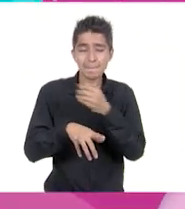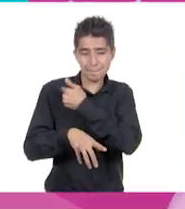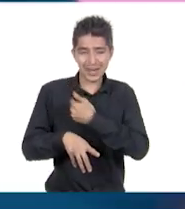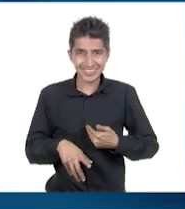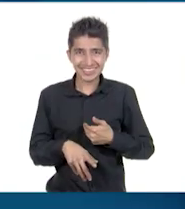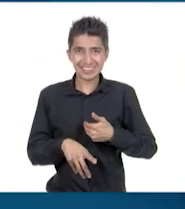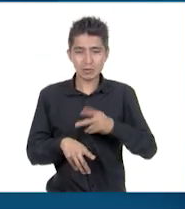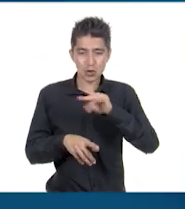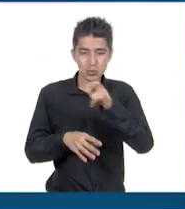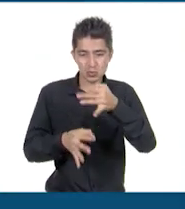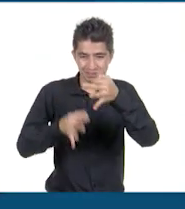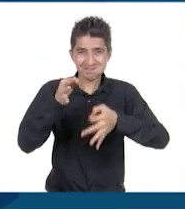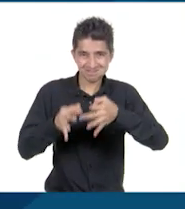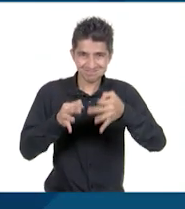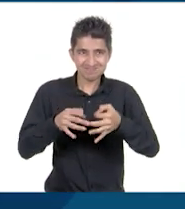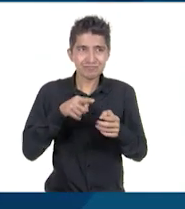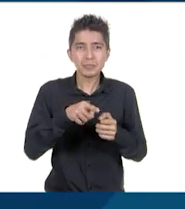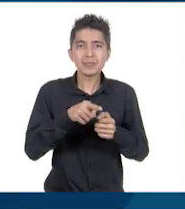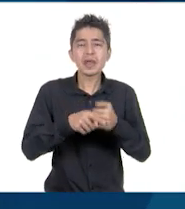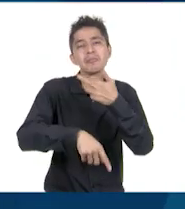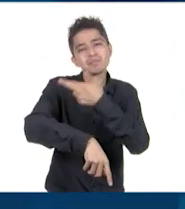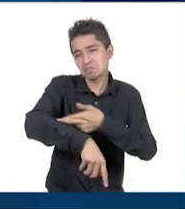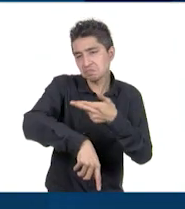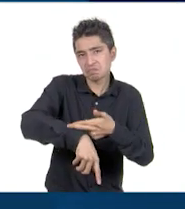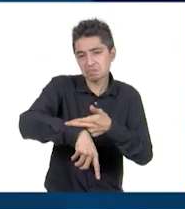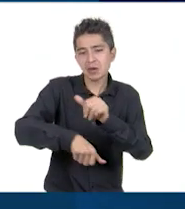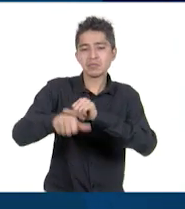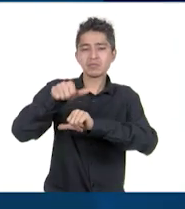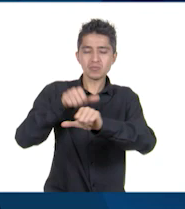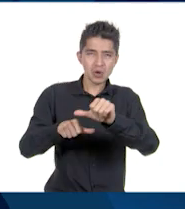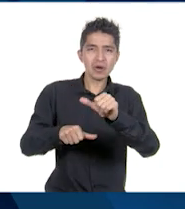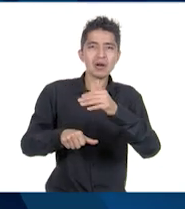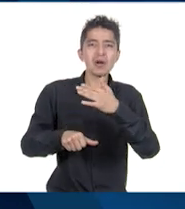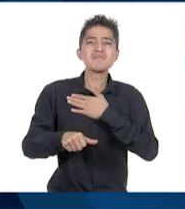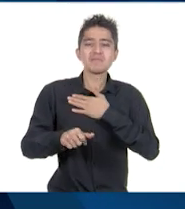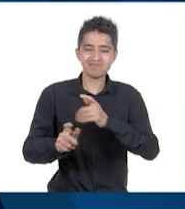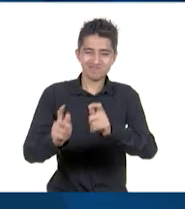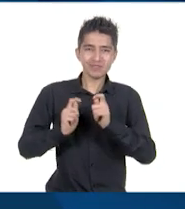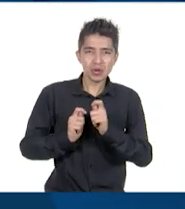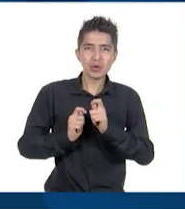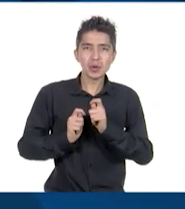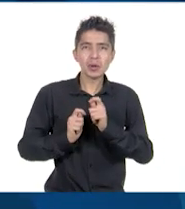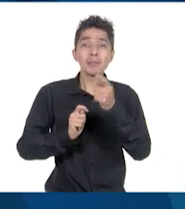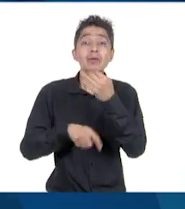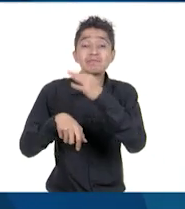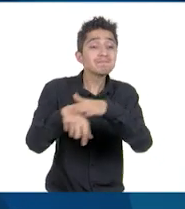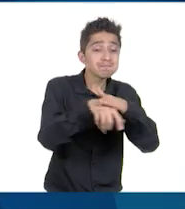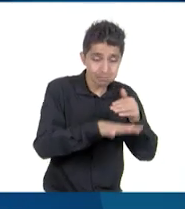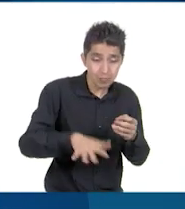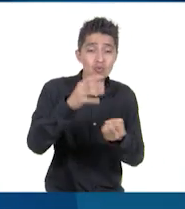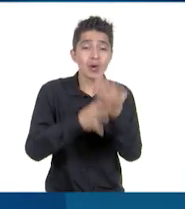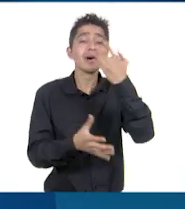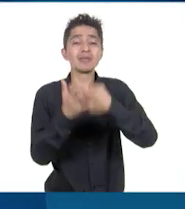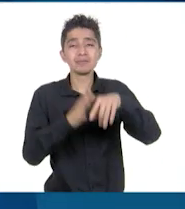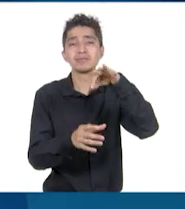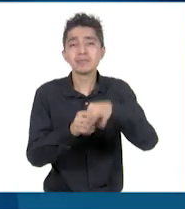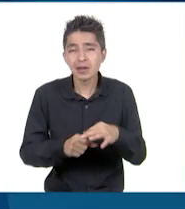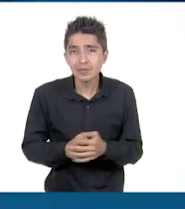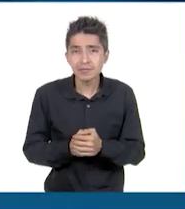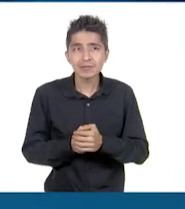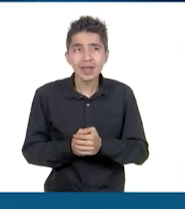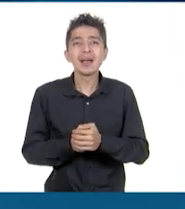asumió la presidencia de la República de forma interina y convocó a nuevas elecciones. Y si no me falla la memoria, en esas